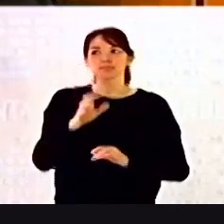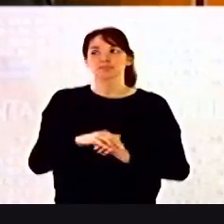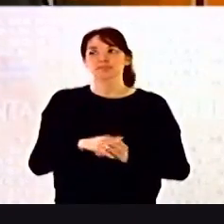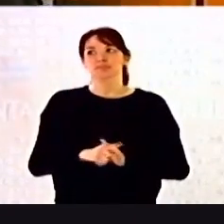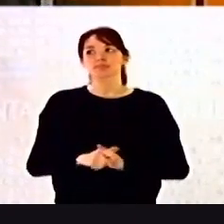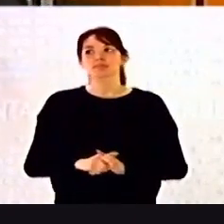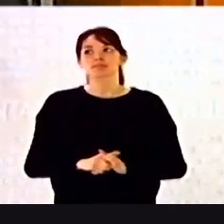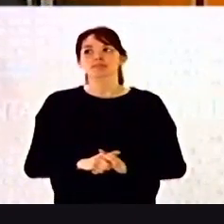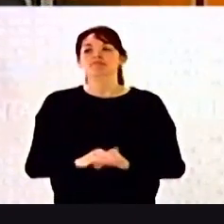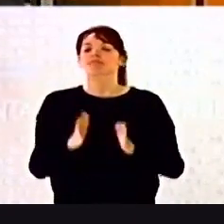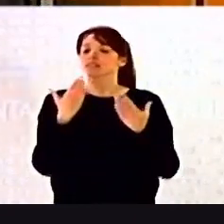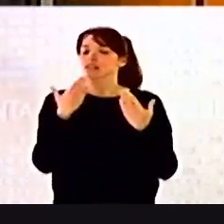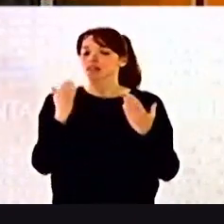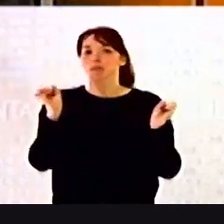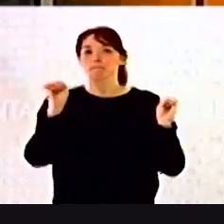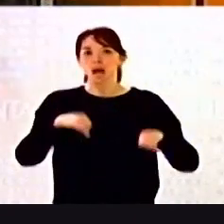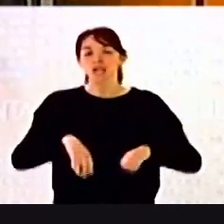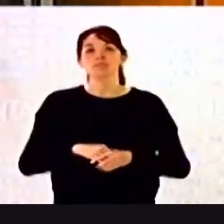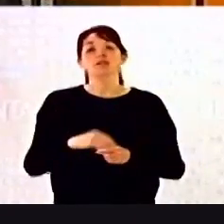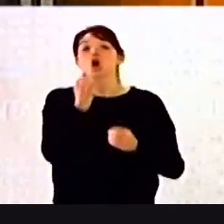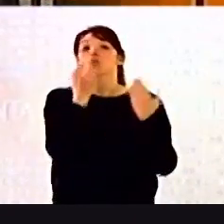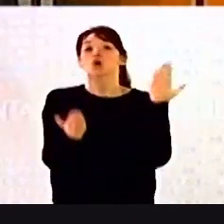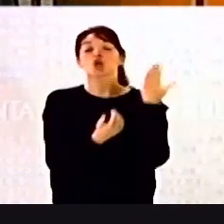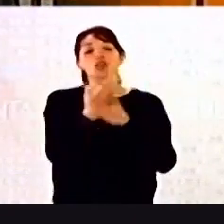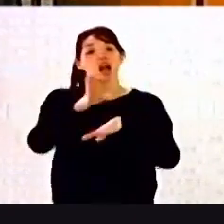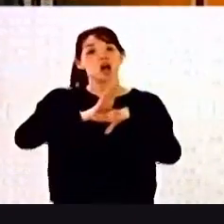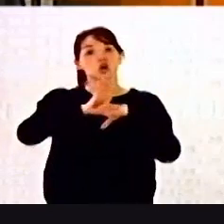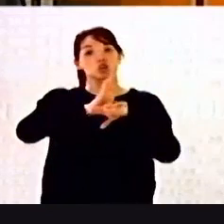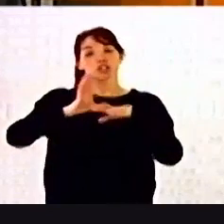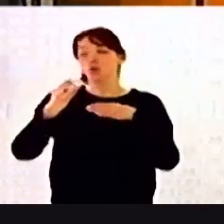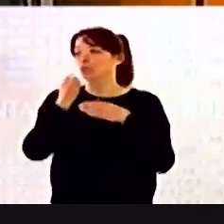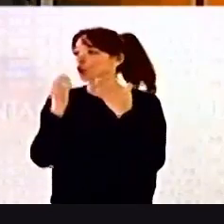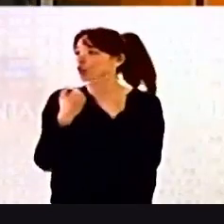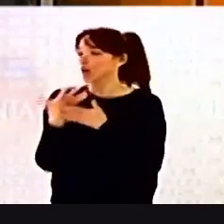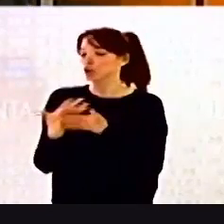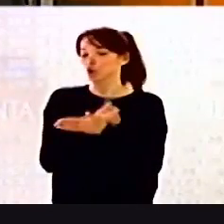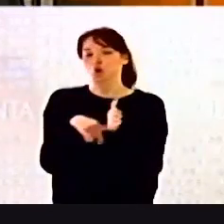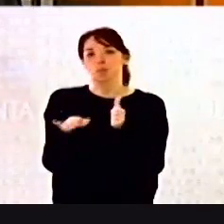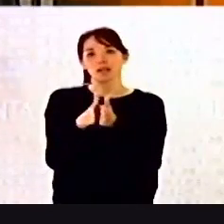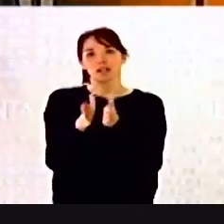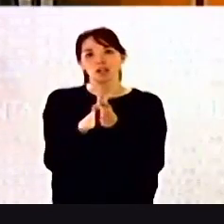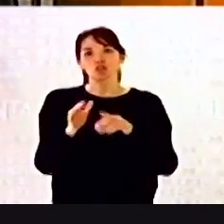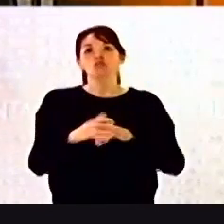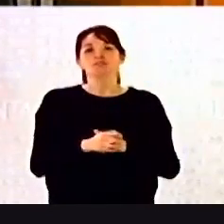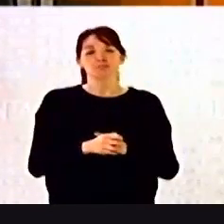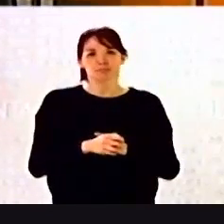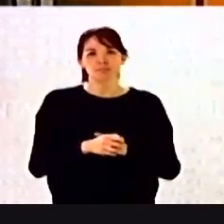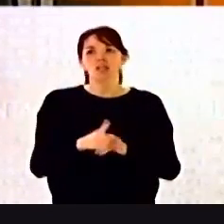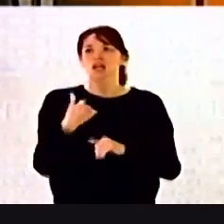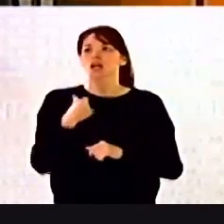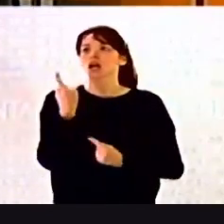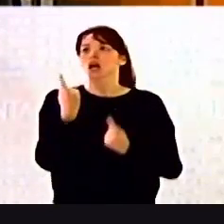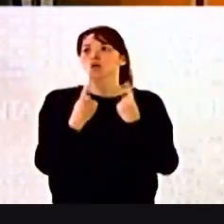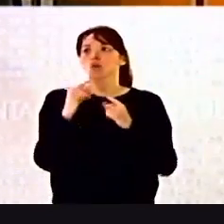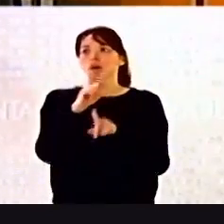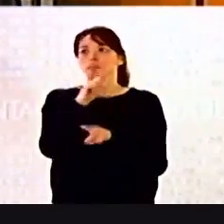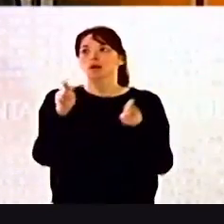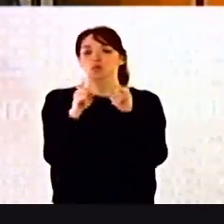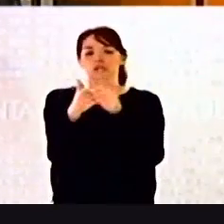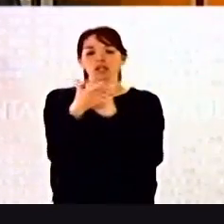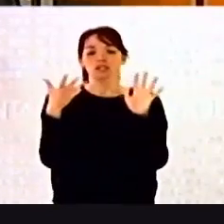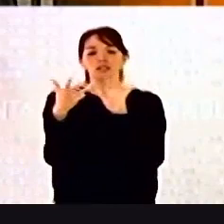te escucha. Vale, gracias. Buenos días, consejero, y buenos días a todos los compañeros. Algunas cuestiones rápidas, consejero,